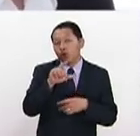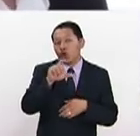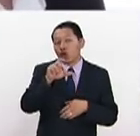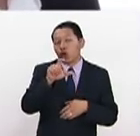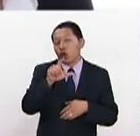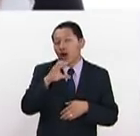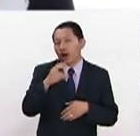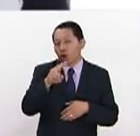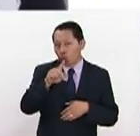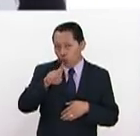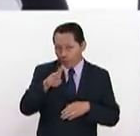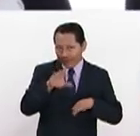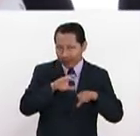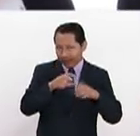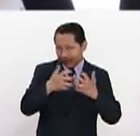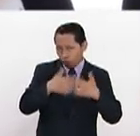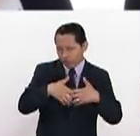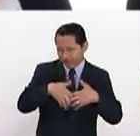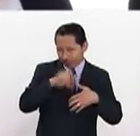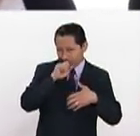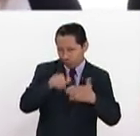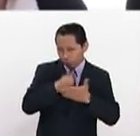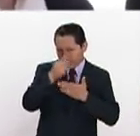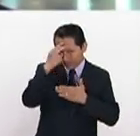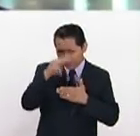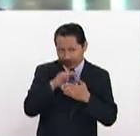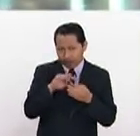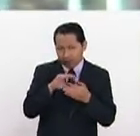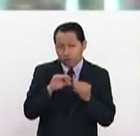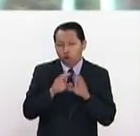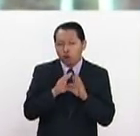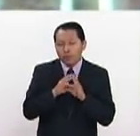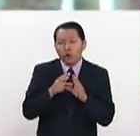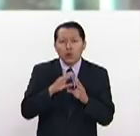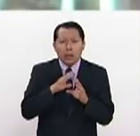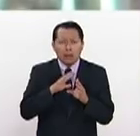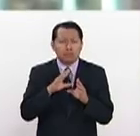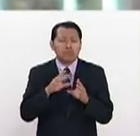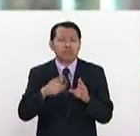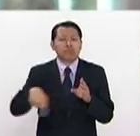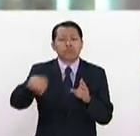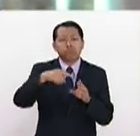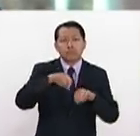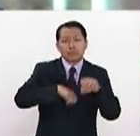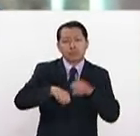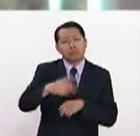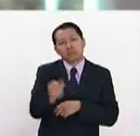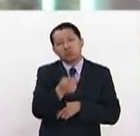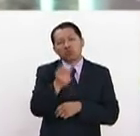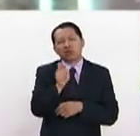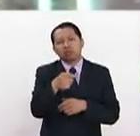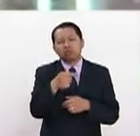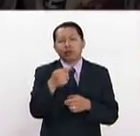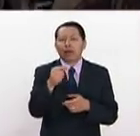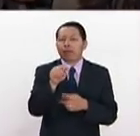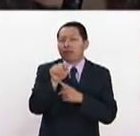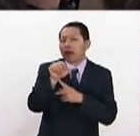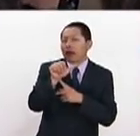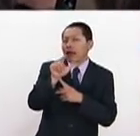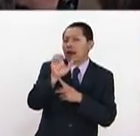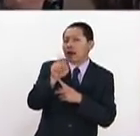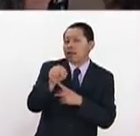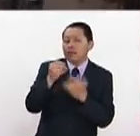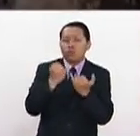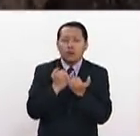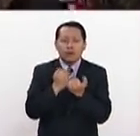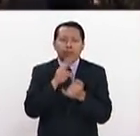de aquí de la Ciudad de México, informó que fue cuestionado por los empresarios sobre el Telecán y la ruta a seguir